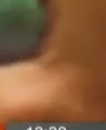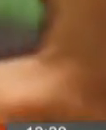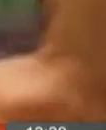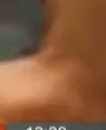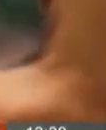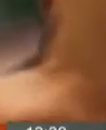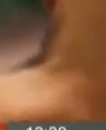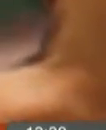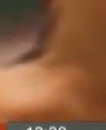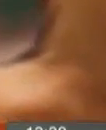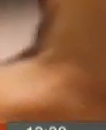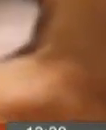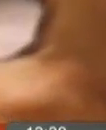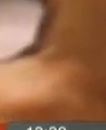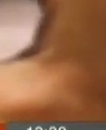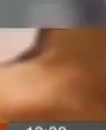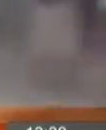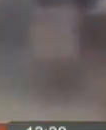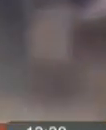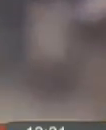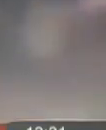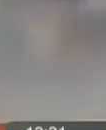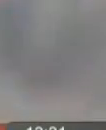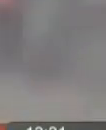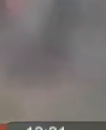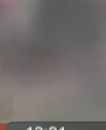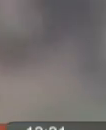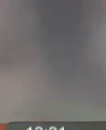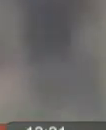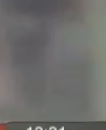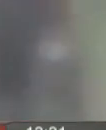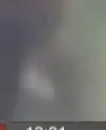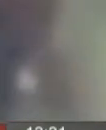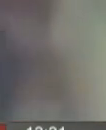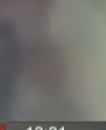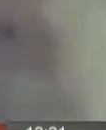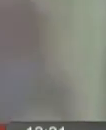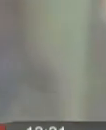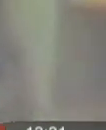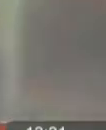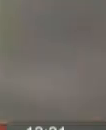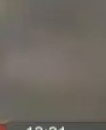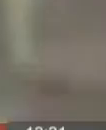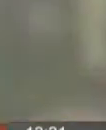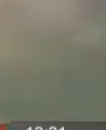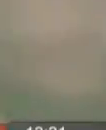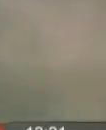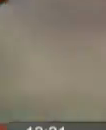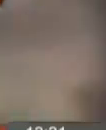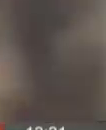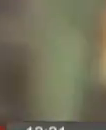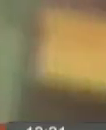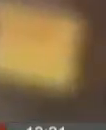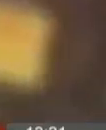tú eres parte de la noticia. Envía tus imágenes al WhatsApp 770-88444.